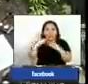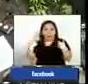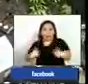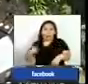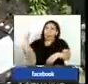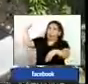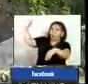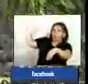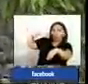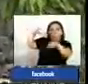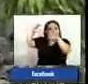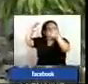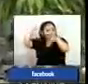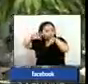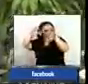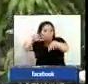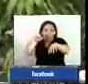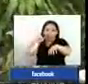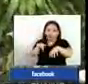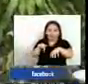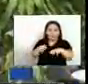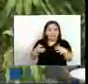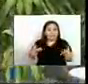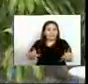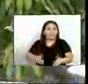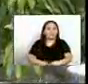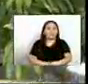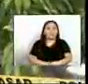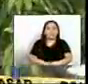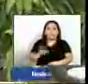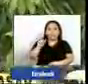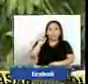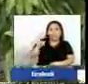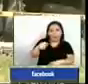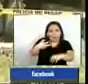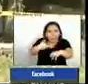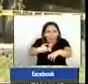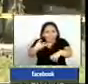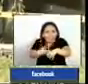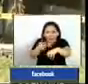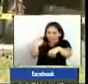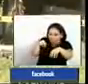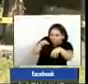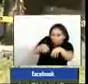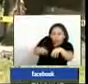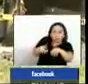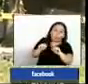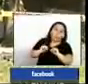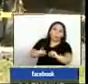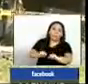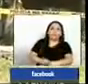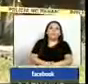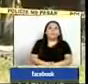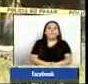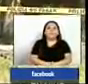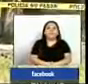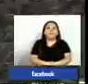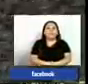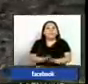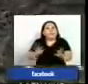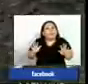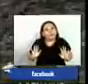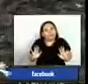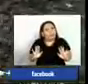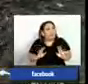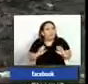inclemencias del tiempo. Ahí directamente, entre medio de las piedras, estaba el menor de edad ya sin vida. Y directamente